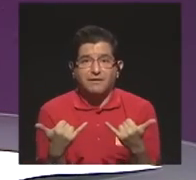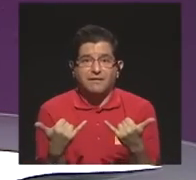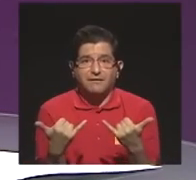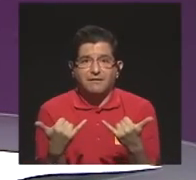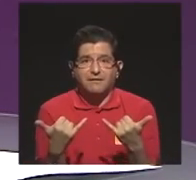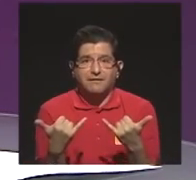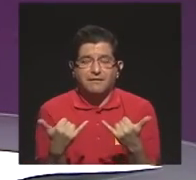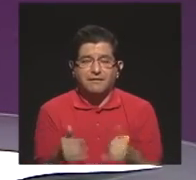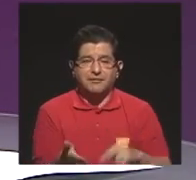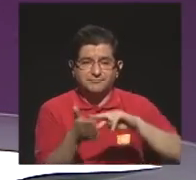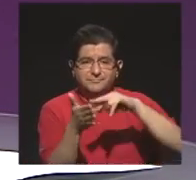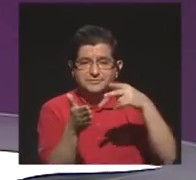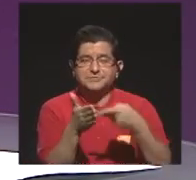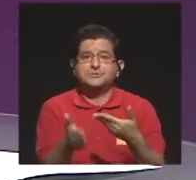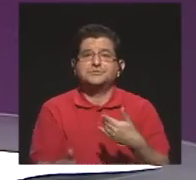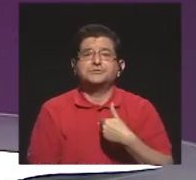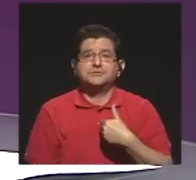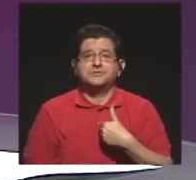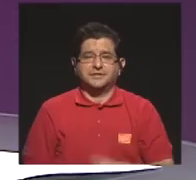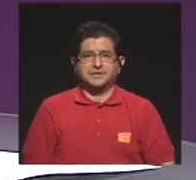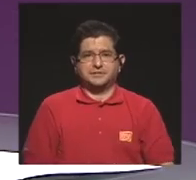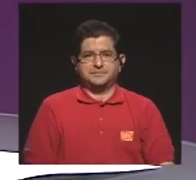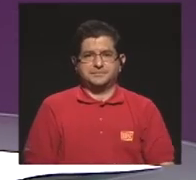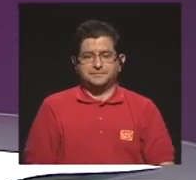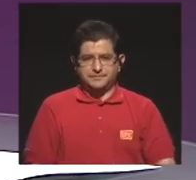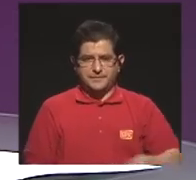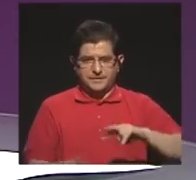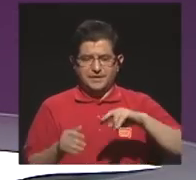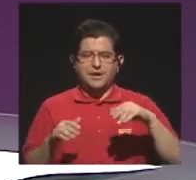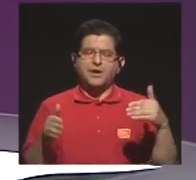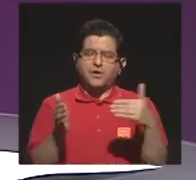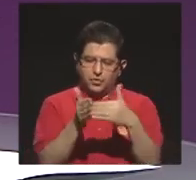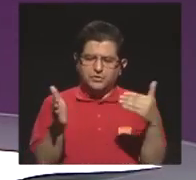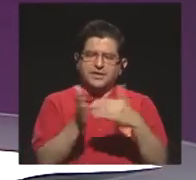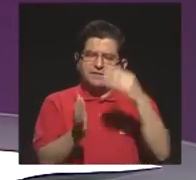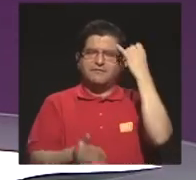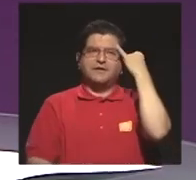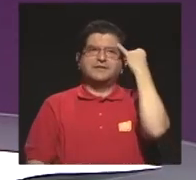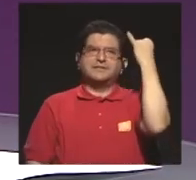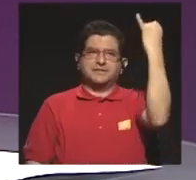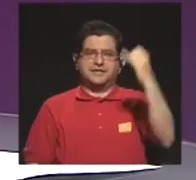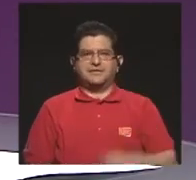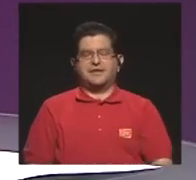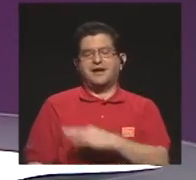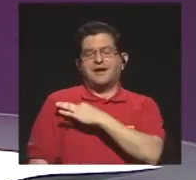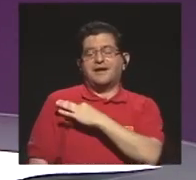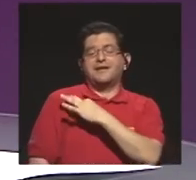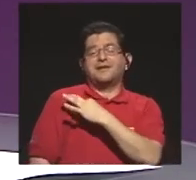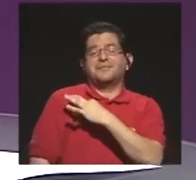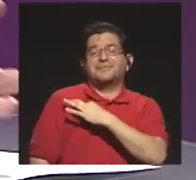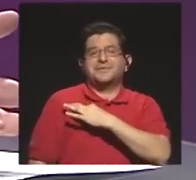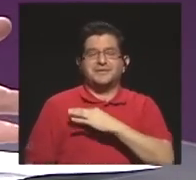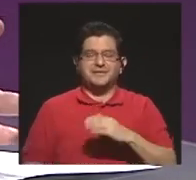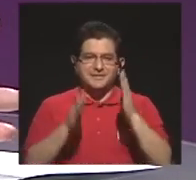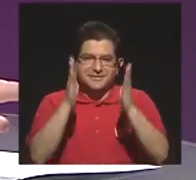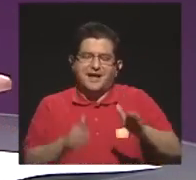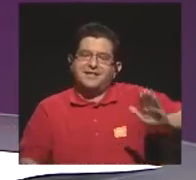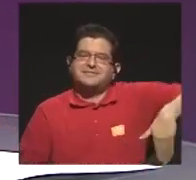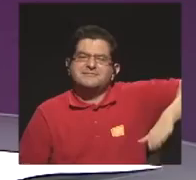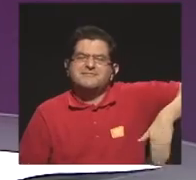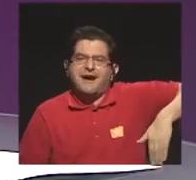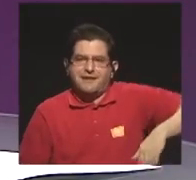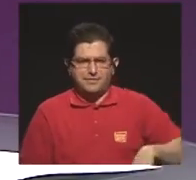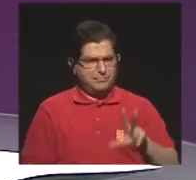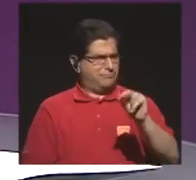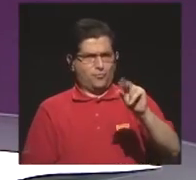está definido, ¿verdad? Es decir, vuelvo al concepto de otra vez de invitadas tardías, o sea, no somos invitadas